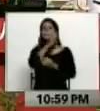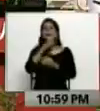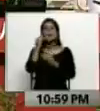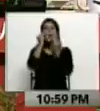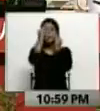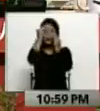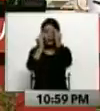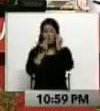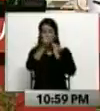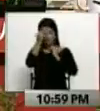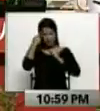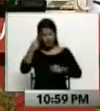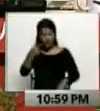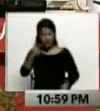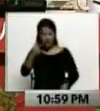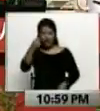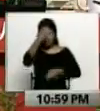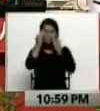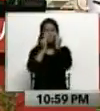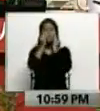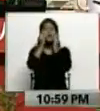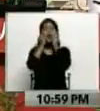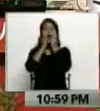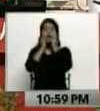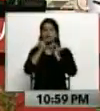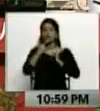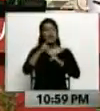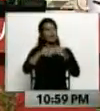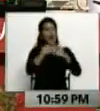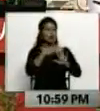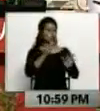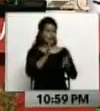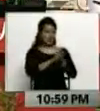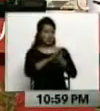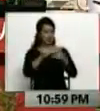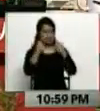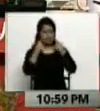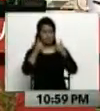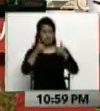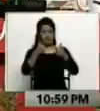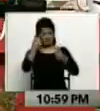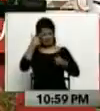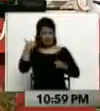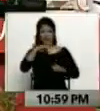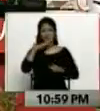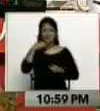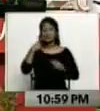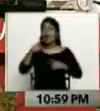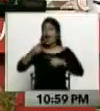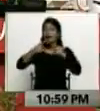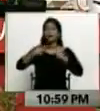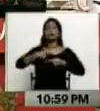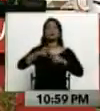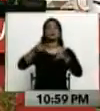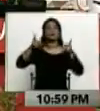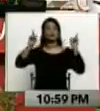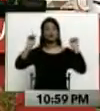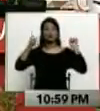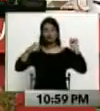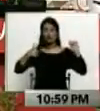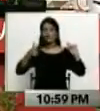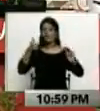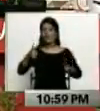nueva cuando Cómo se llama cuando dijo que que dijo que no tenía nada que iba a ser un